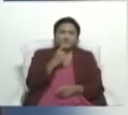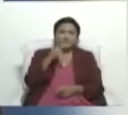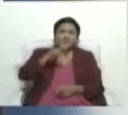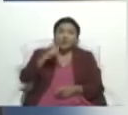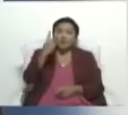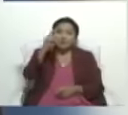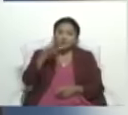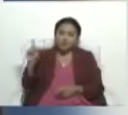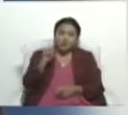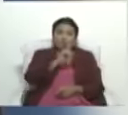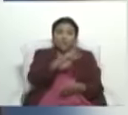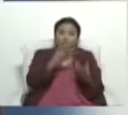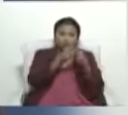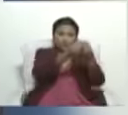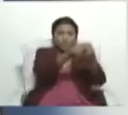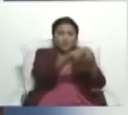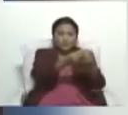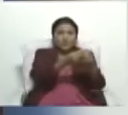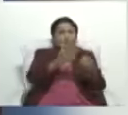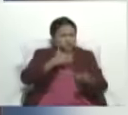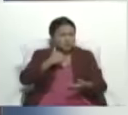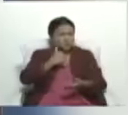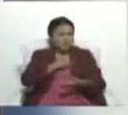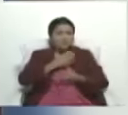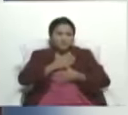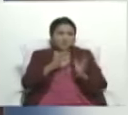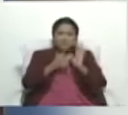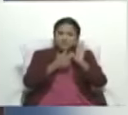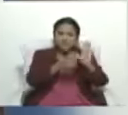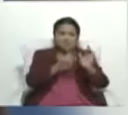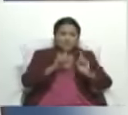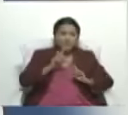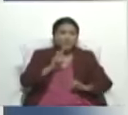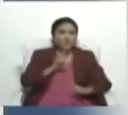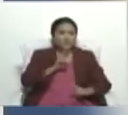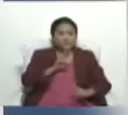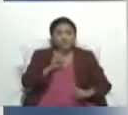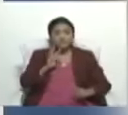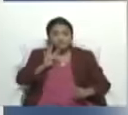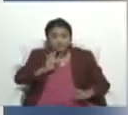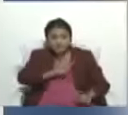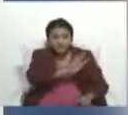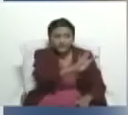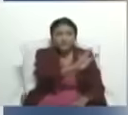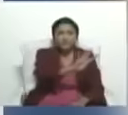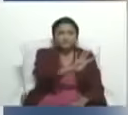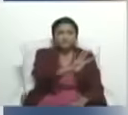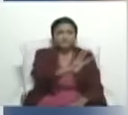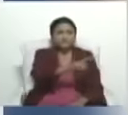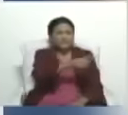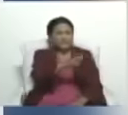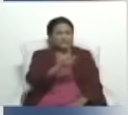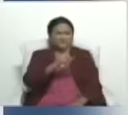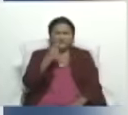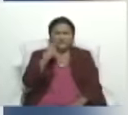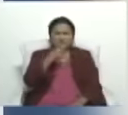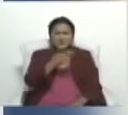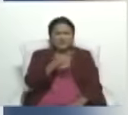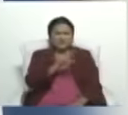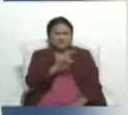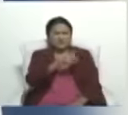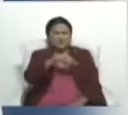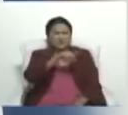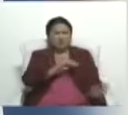acompañe. Yo me ofrezco, al entrar inmediatamente me dicen que la escena se ve manipulada